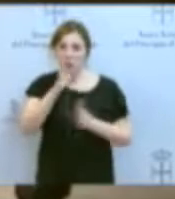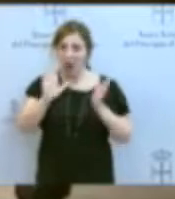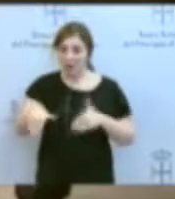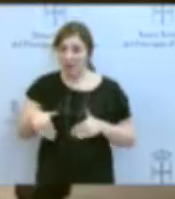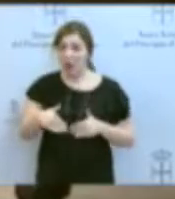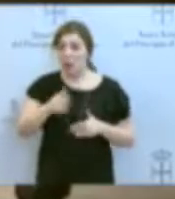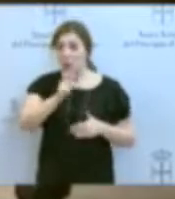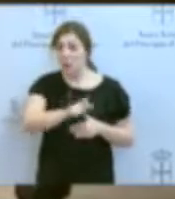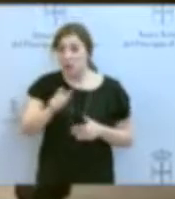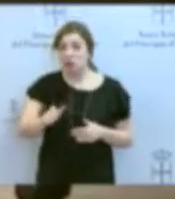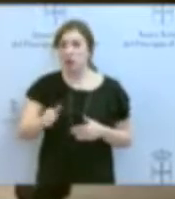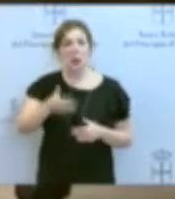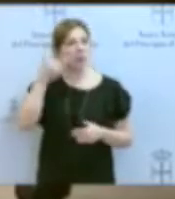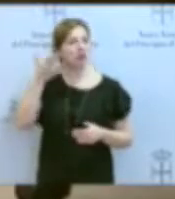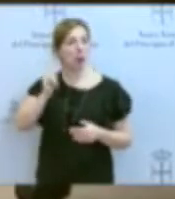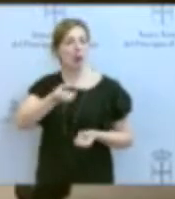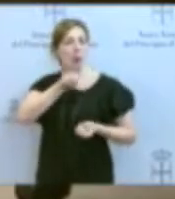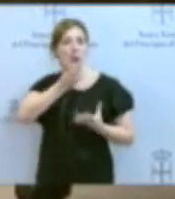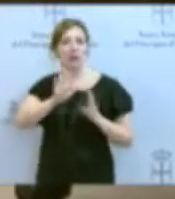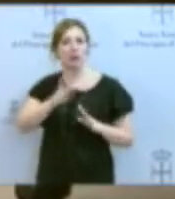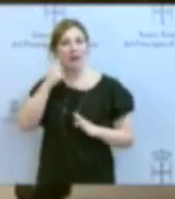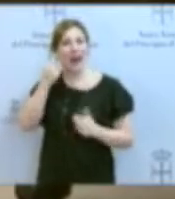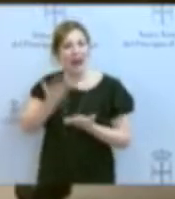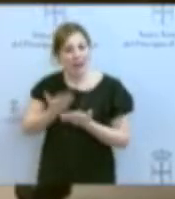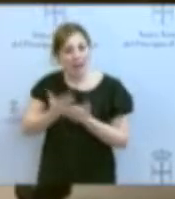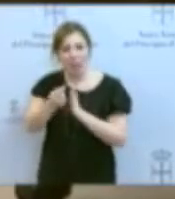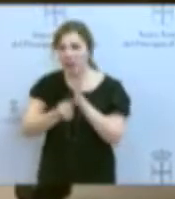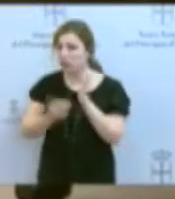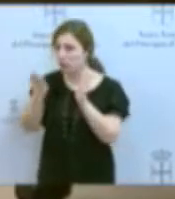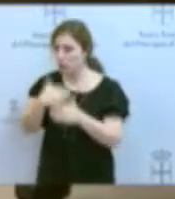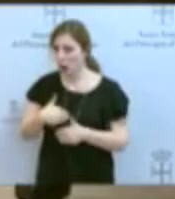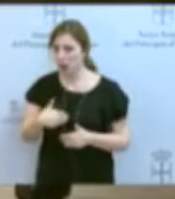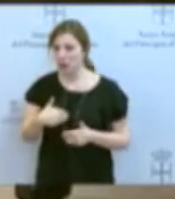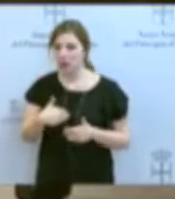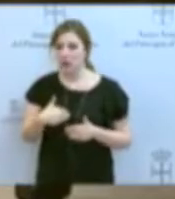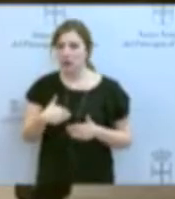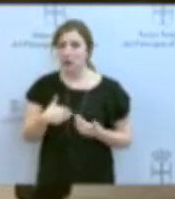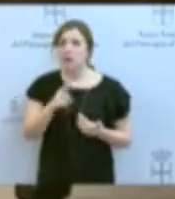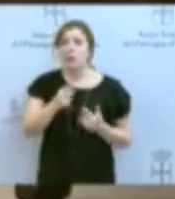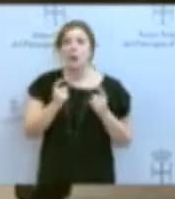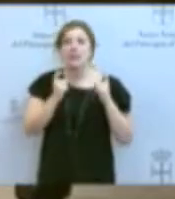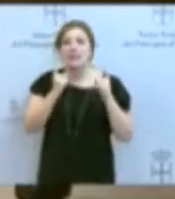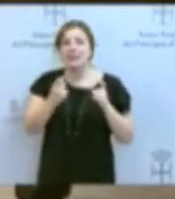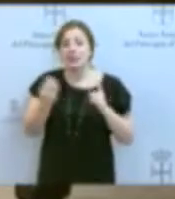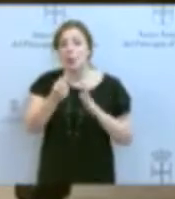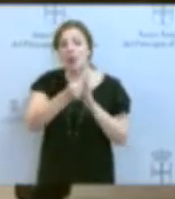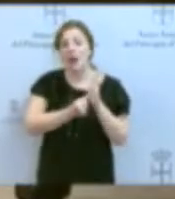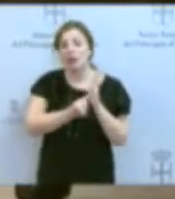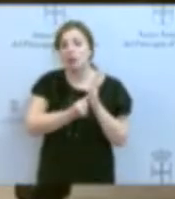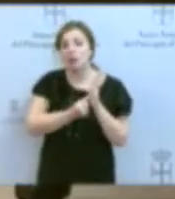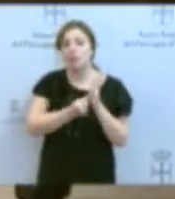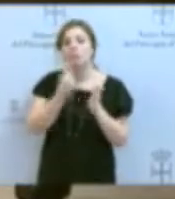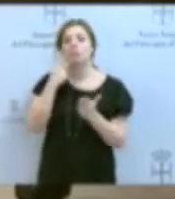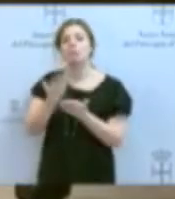personas con cierto prestigio, pero sin avalarlos con datos. Mucho peor es cuando uno intenta coger unos pocos datos y avalar